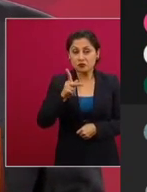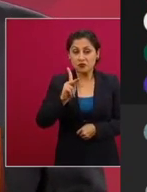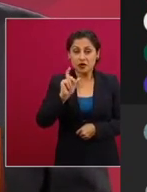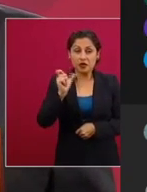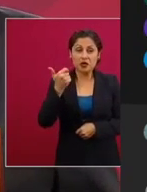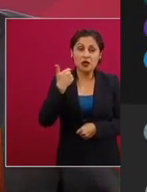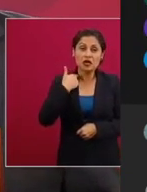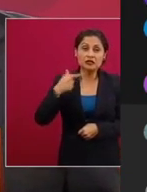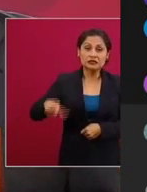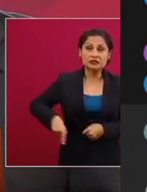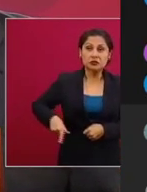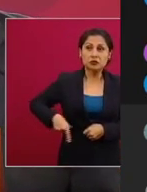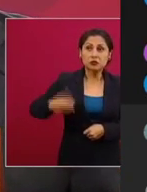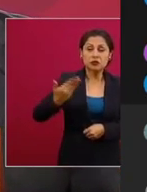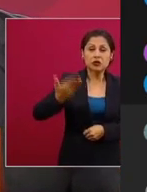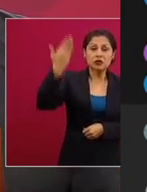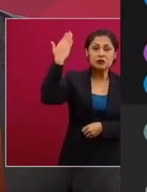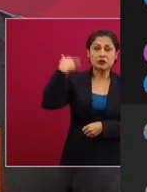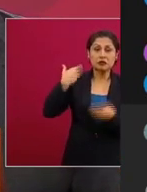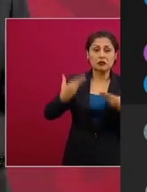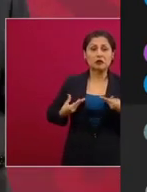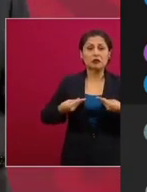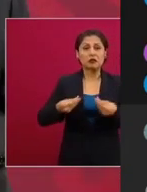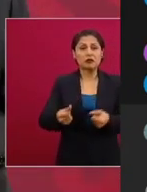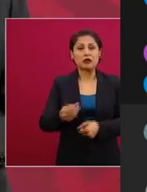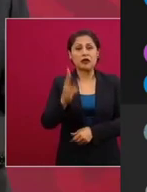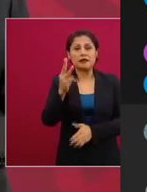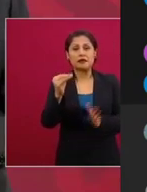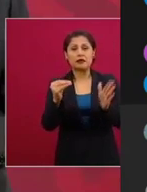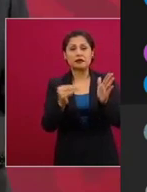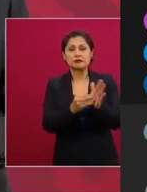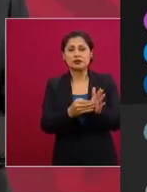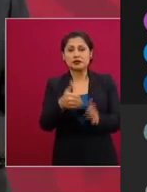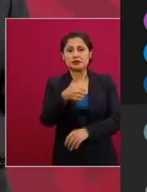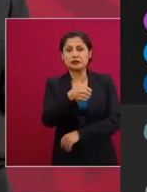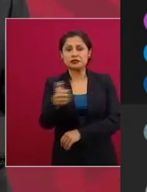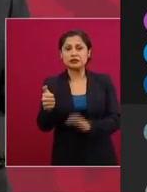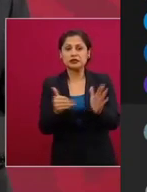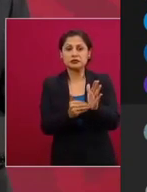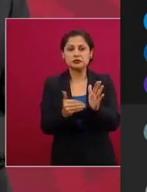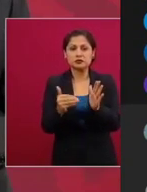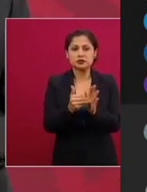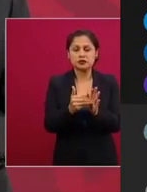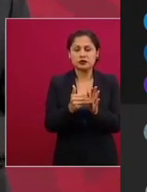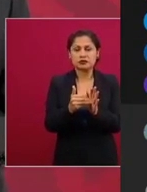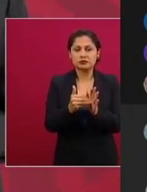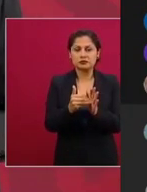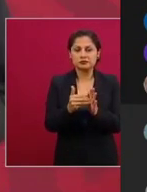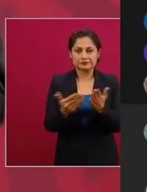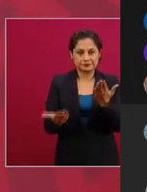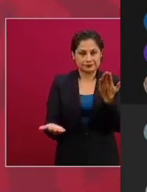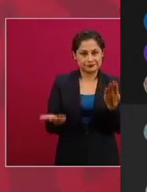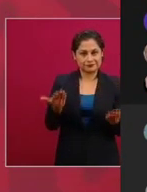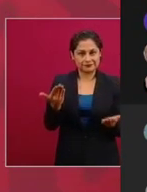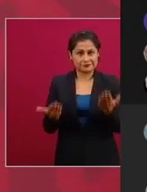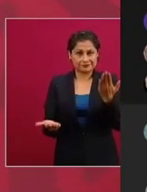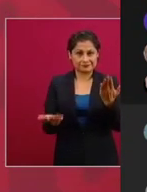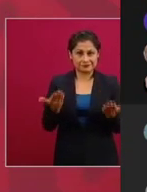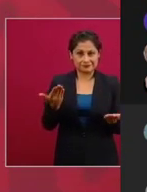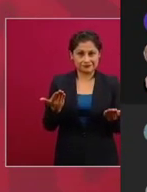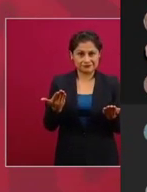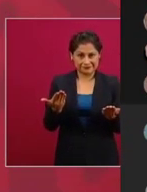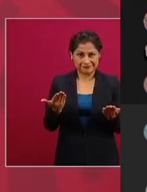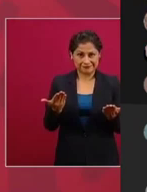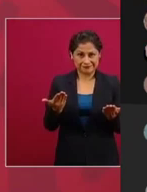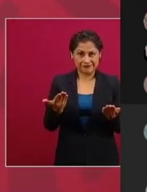café. Desayunen. Voy a dormir un poco porque no he dormido nada. Ya subí videos. Al rato les subo. Recuerden que en Mateblogs